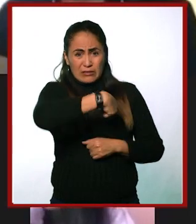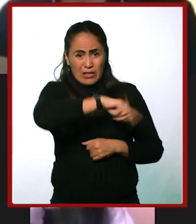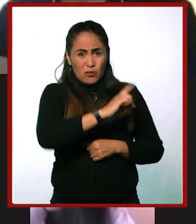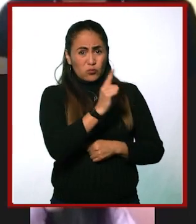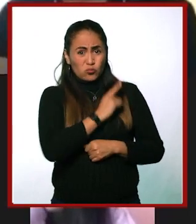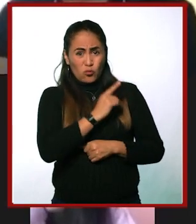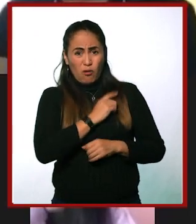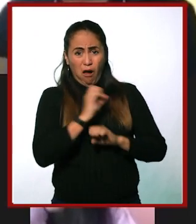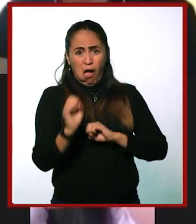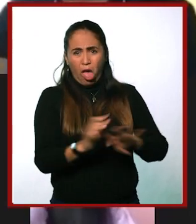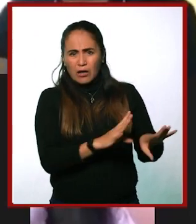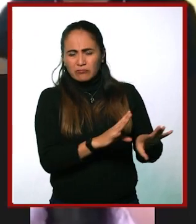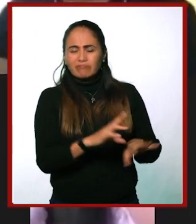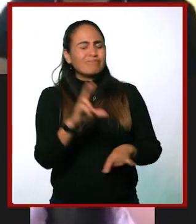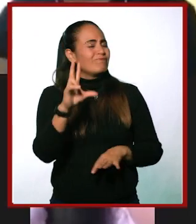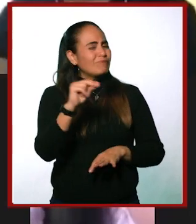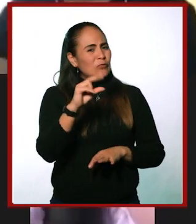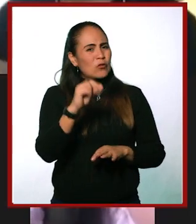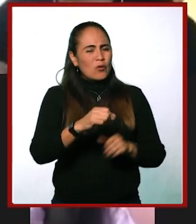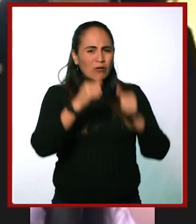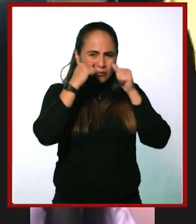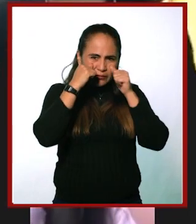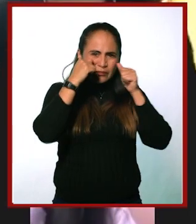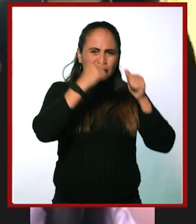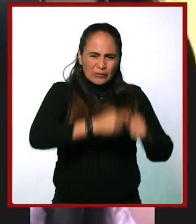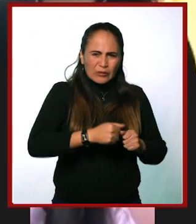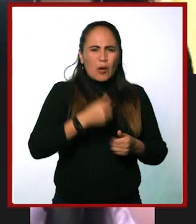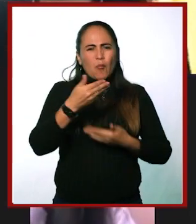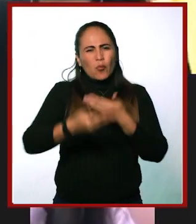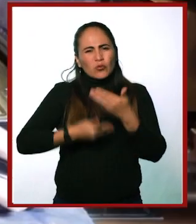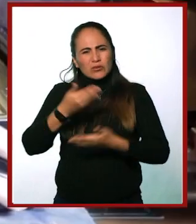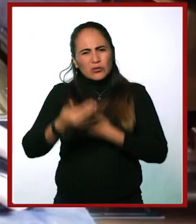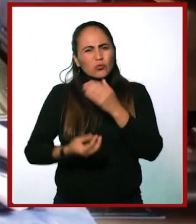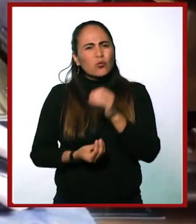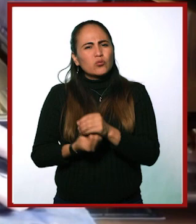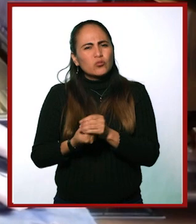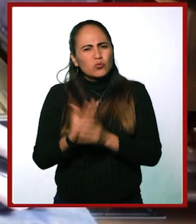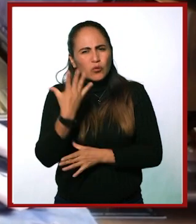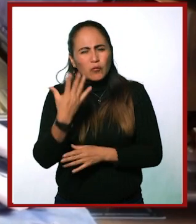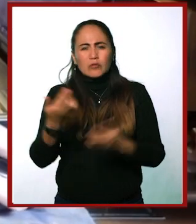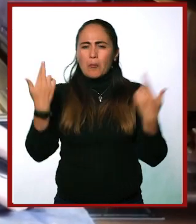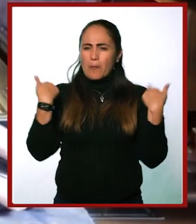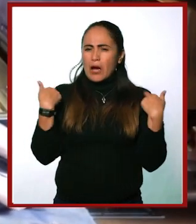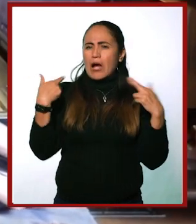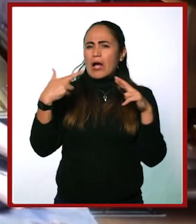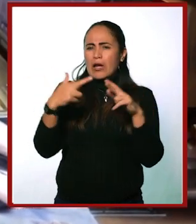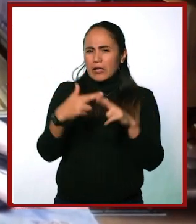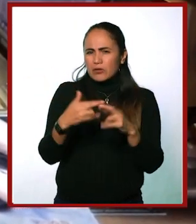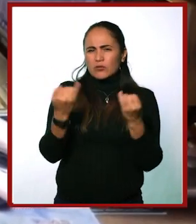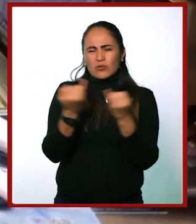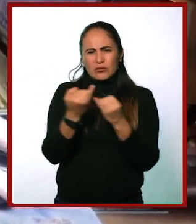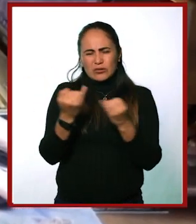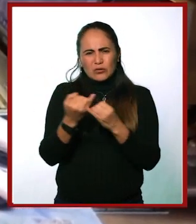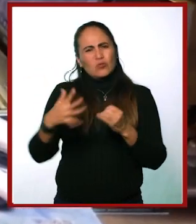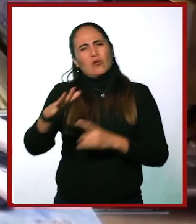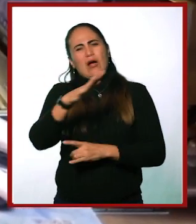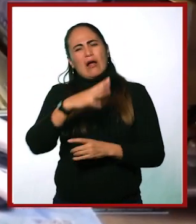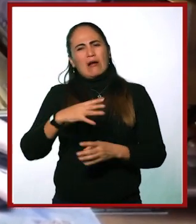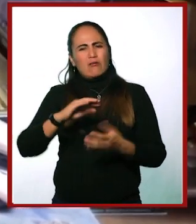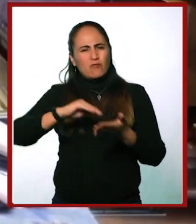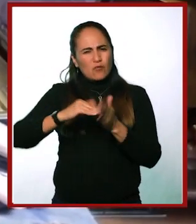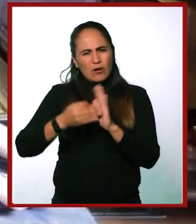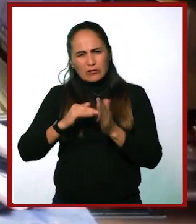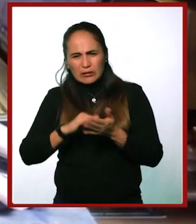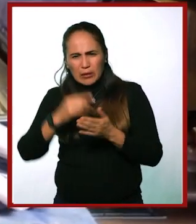a las jóvenes, que hay que generar unos nuevos procesos desde los educadores, por ejemplo, nuevos ambientes